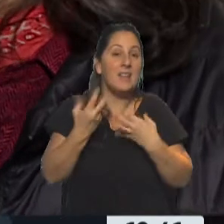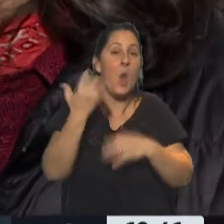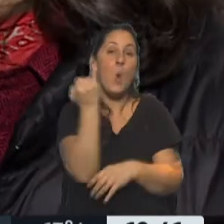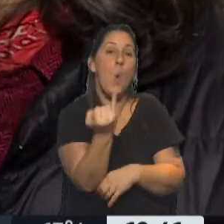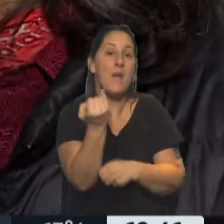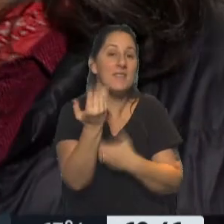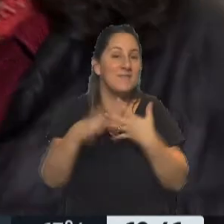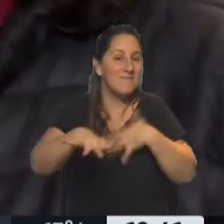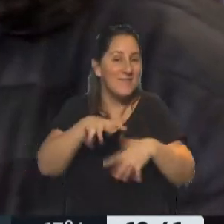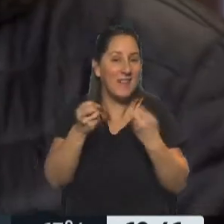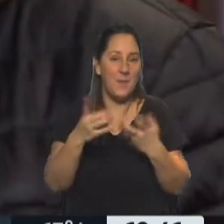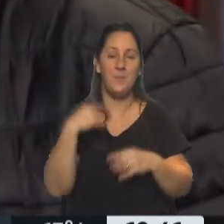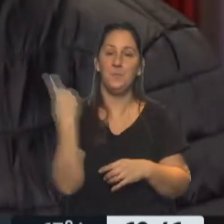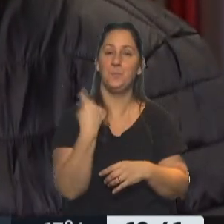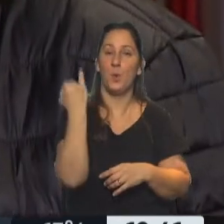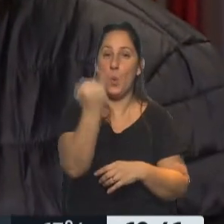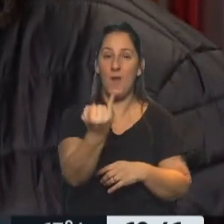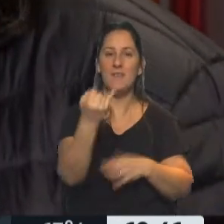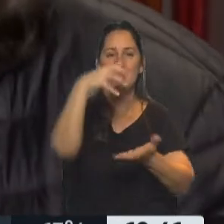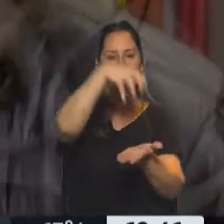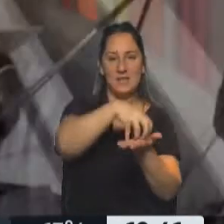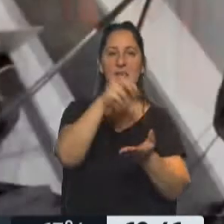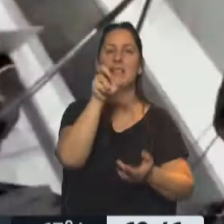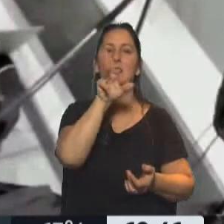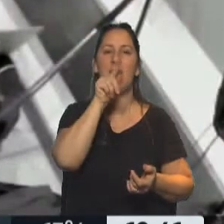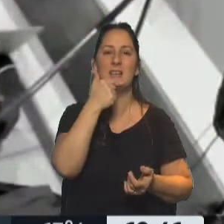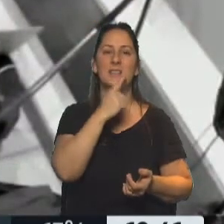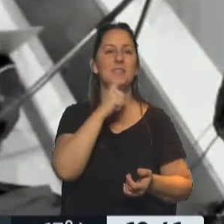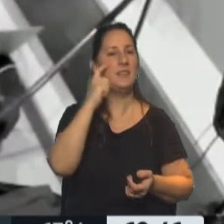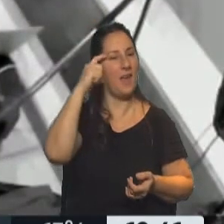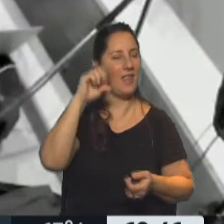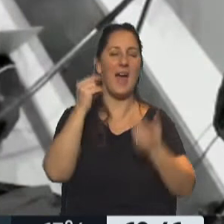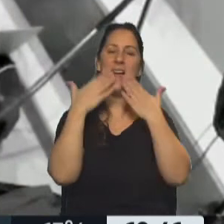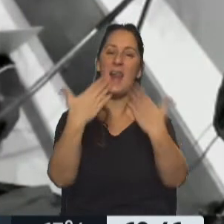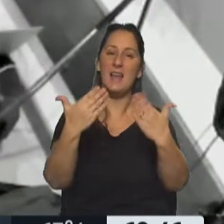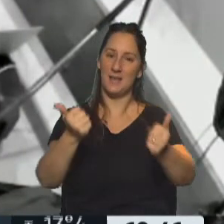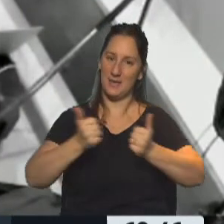el jueves que viene. Estamos todos ahí el jueves que viene en La Trastienda. Bueno, muchas gracias. Esperamos.